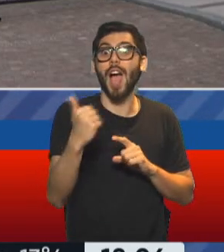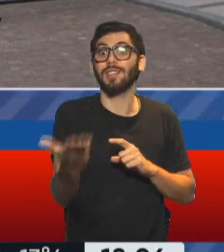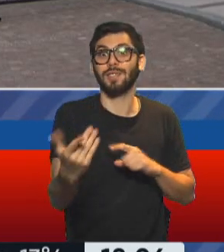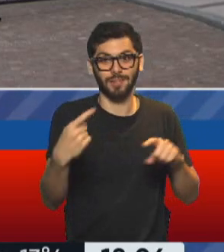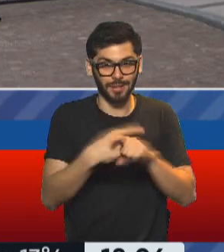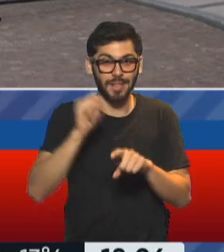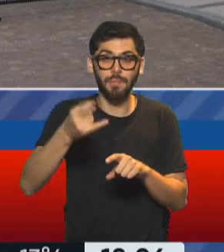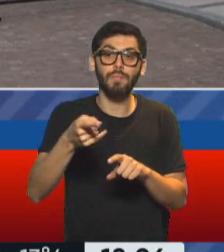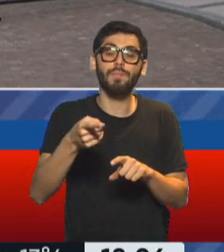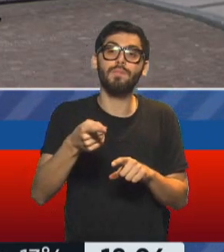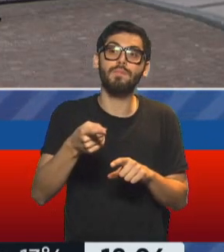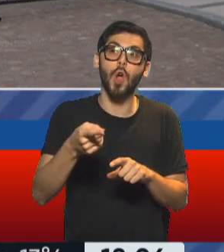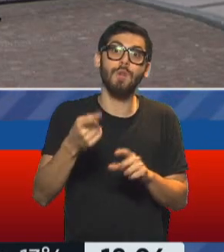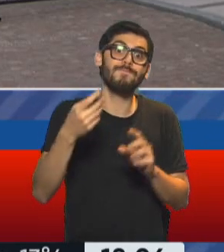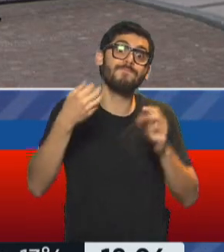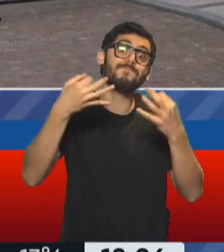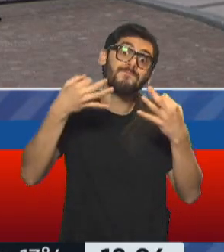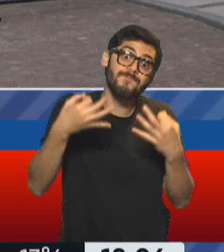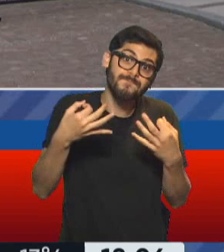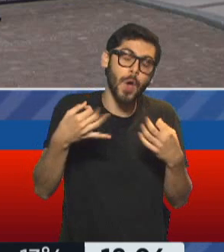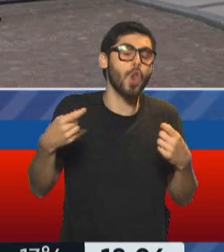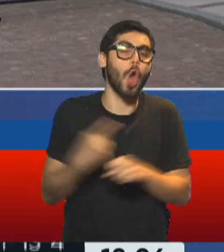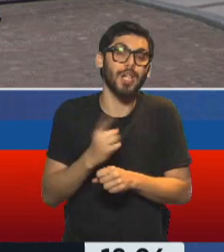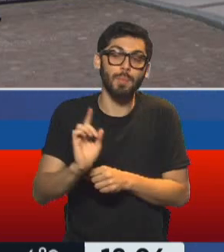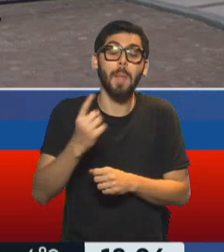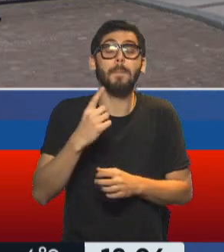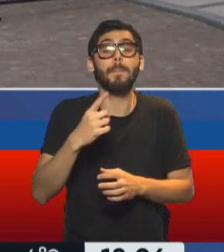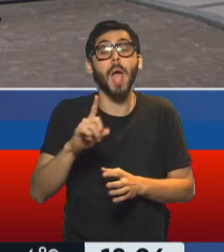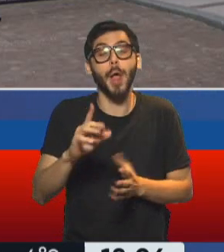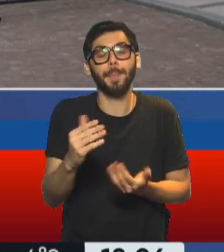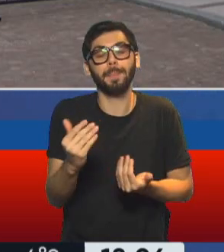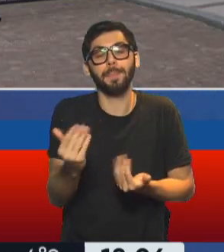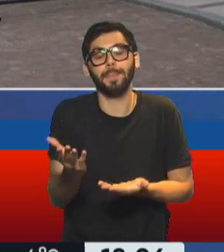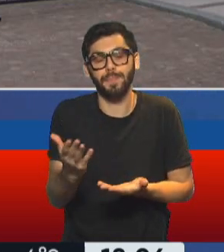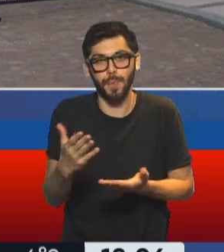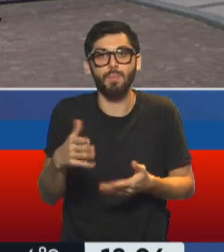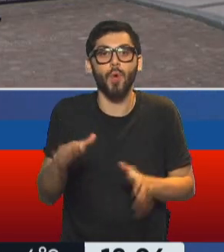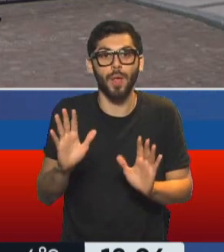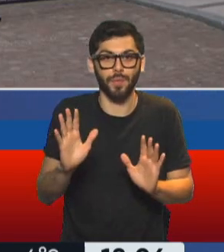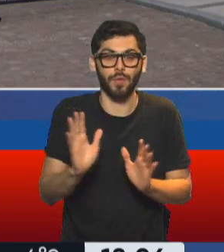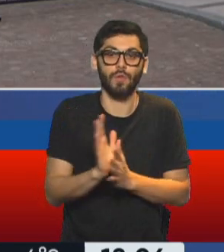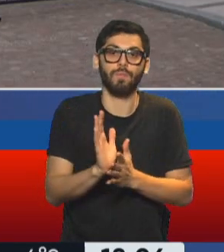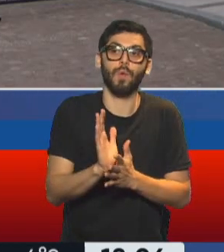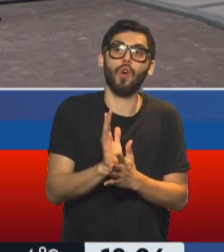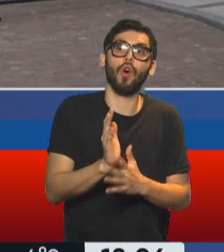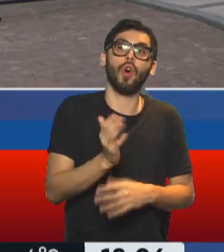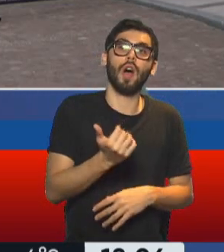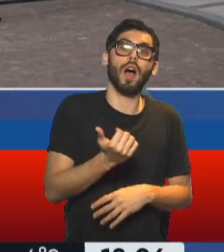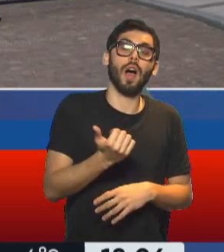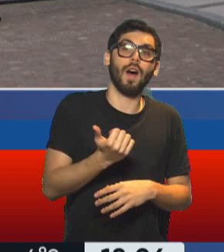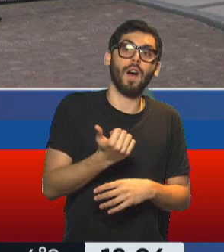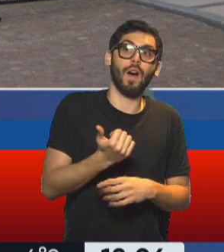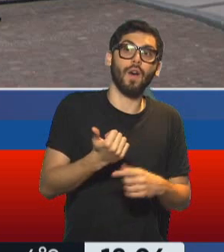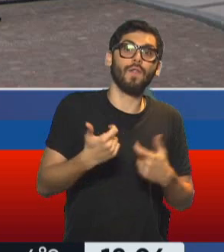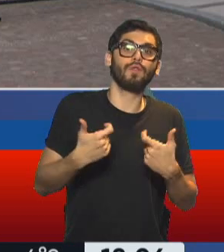decir. Eso sí. Digamos que mira siempre a un costado. Sí, el tema es la... Futbolistas argentinos agremiados, pero el tema es el competitivo,